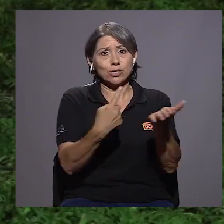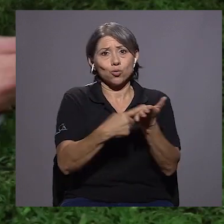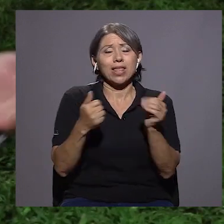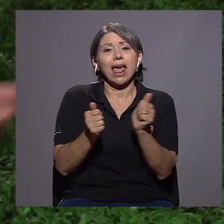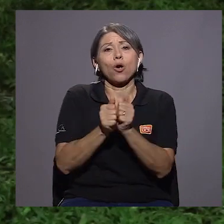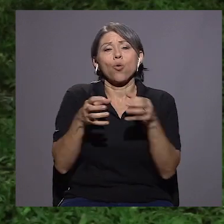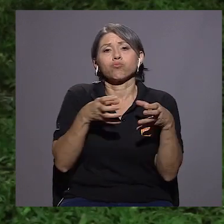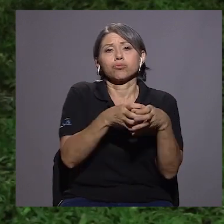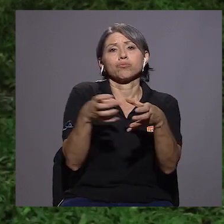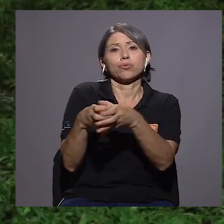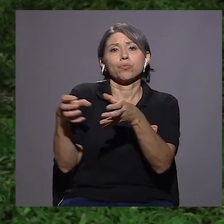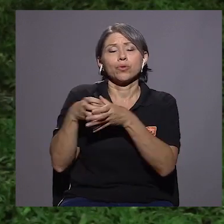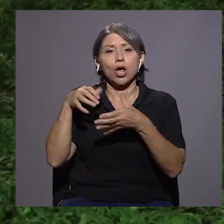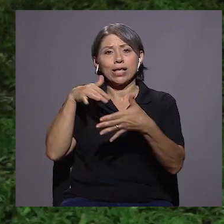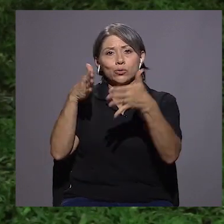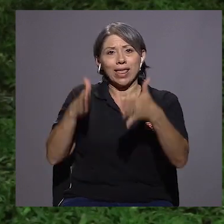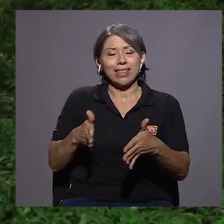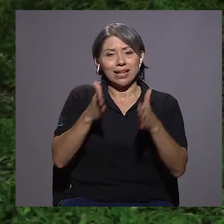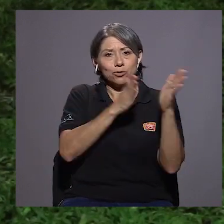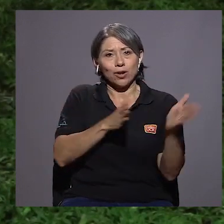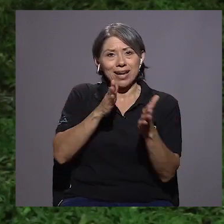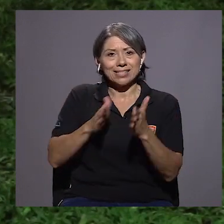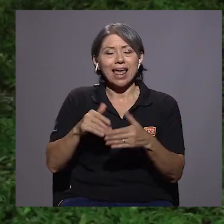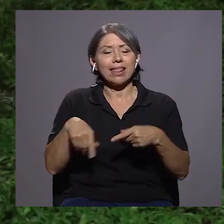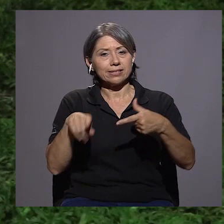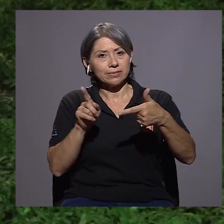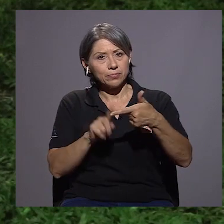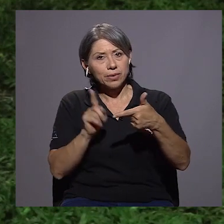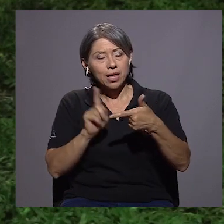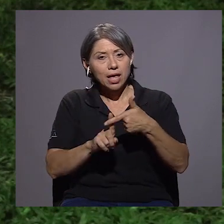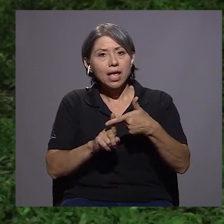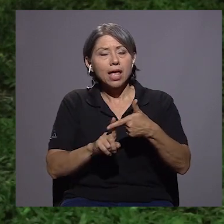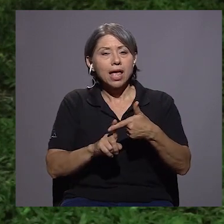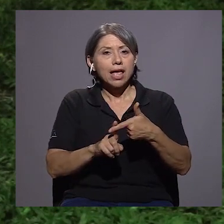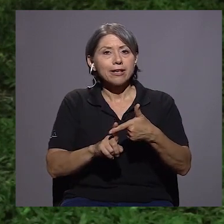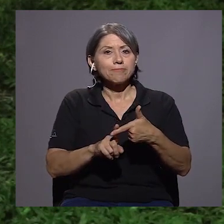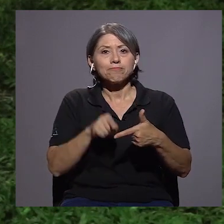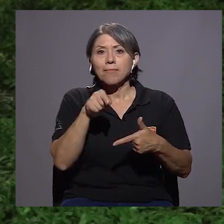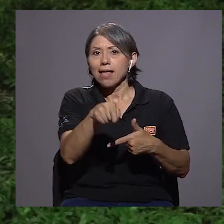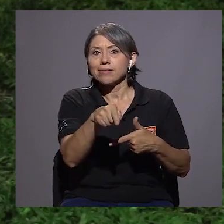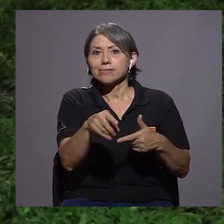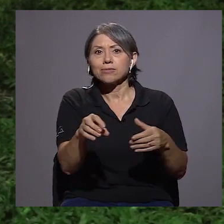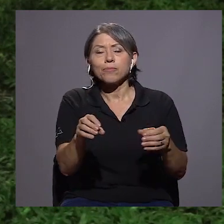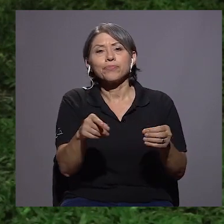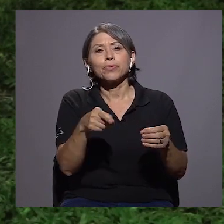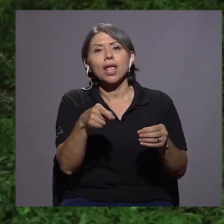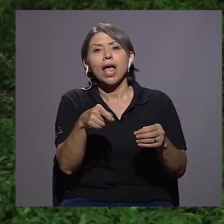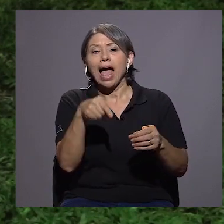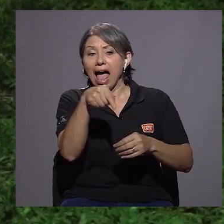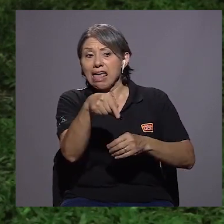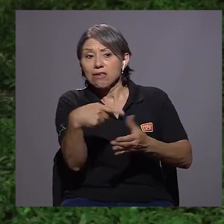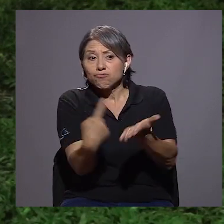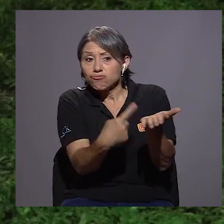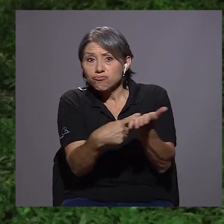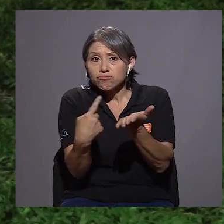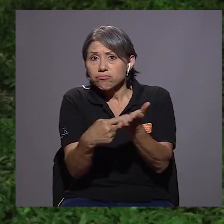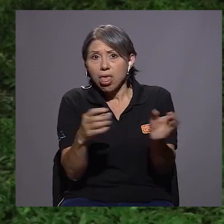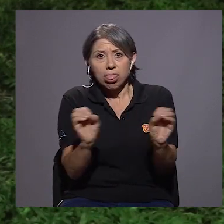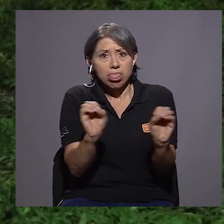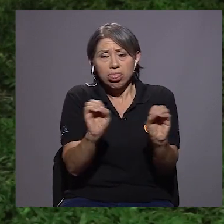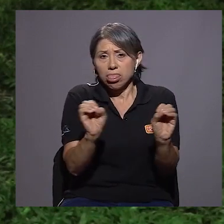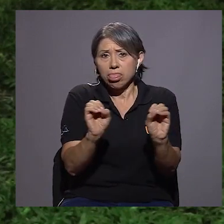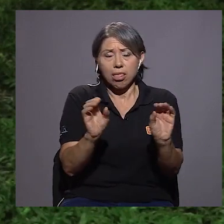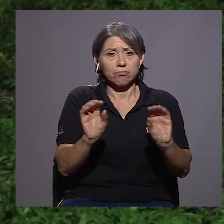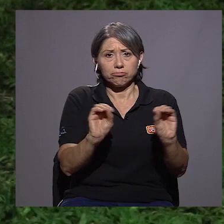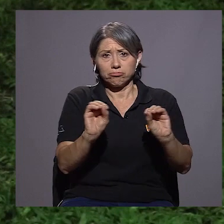bases estudiantiles que están organizadas, ¿no? Y en segunda instancia no llevan a las mesas